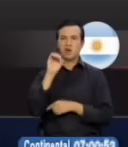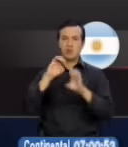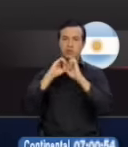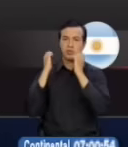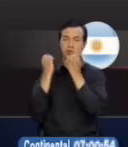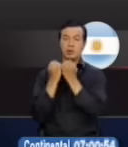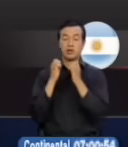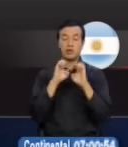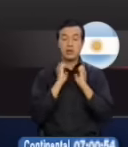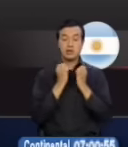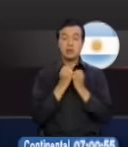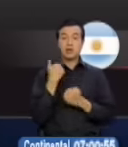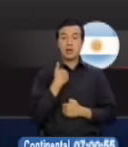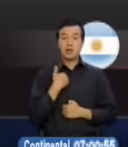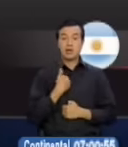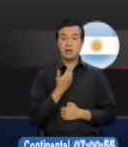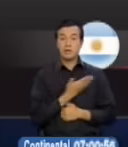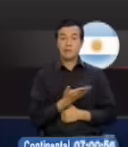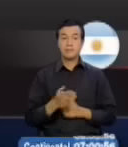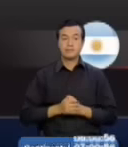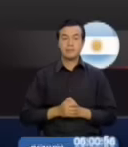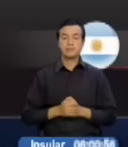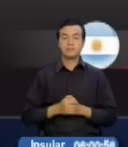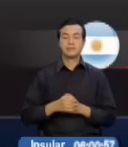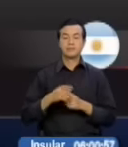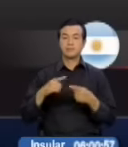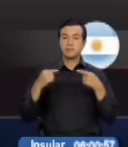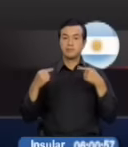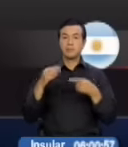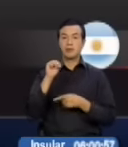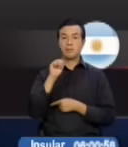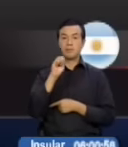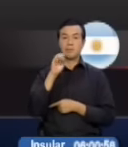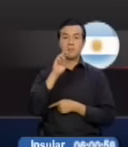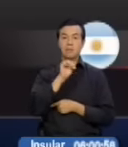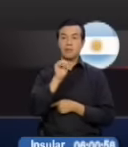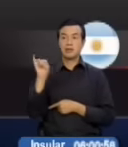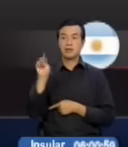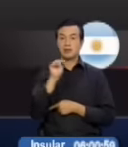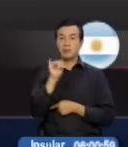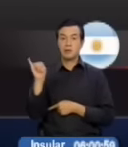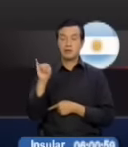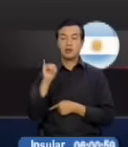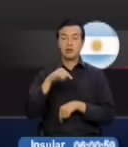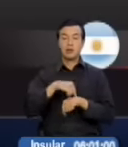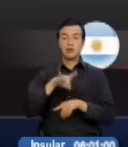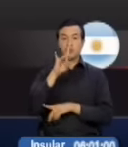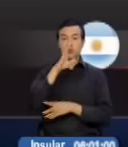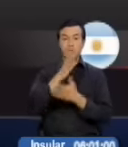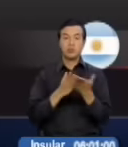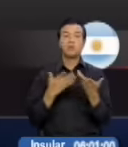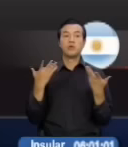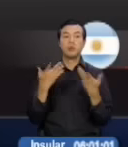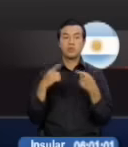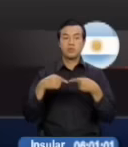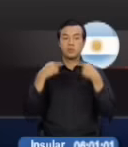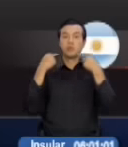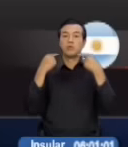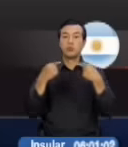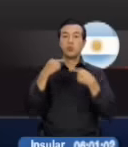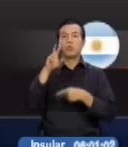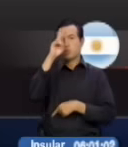en el Estadio Malvinas Argentinas, en el regreso de Lionel Messi a la selección de Argentina, a las 20:30, recibirá a la selección